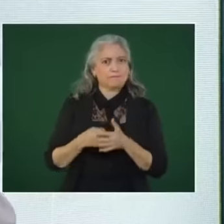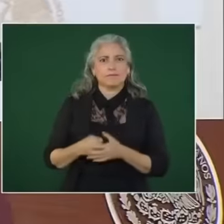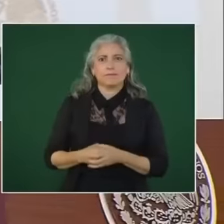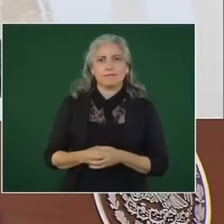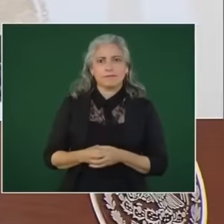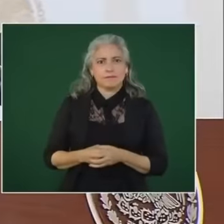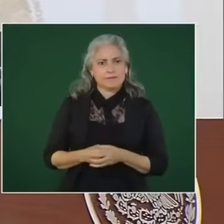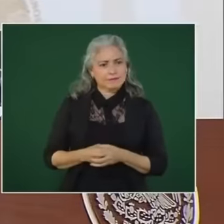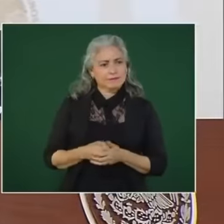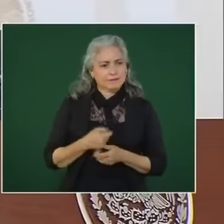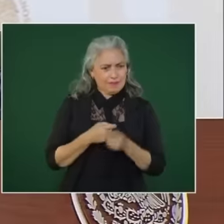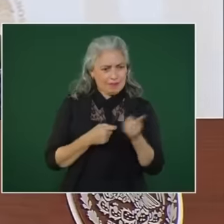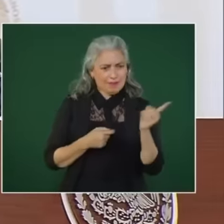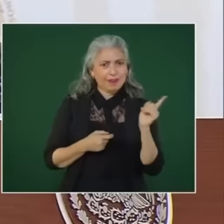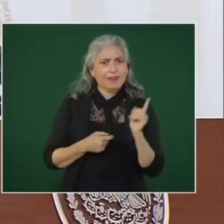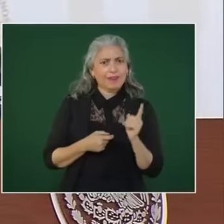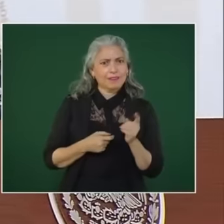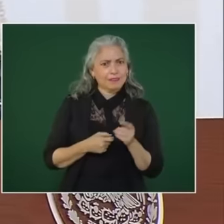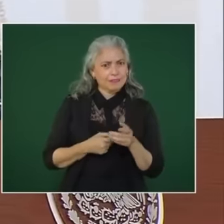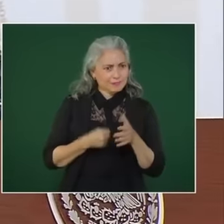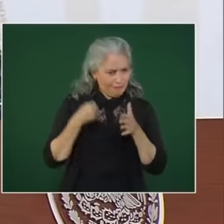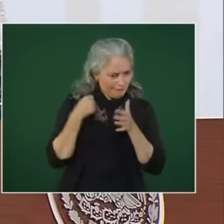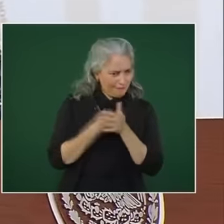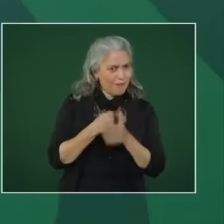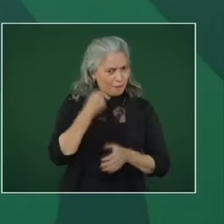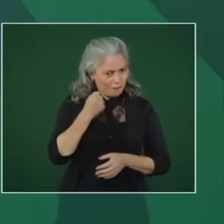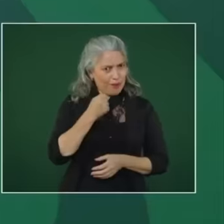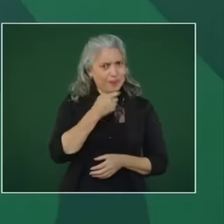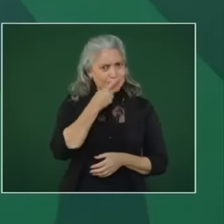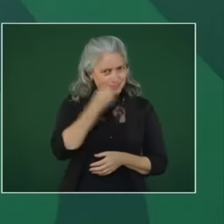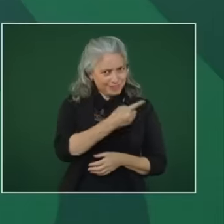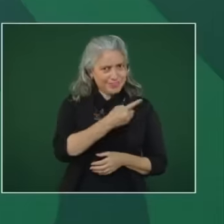hay que hablarles fuerte